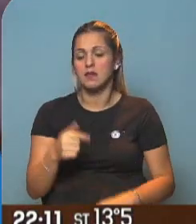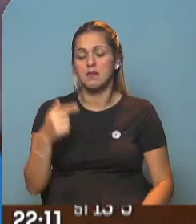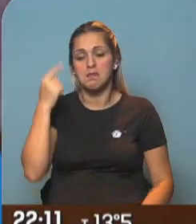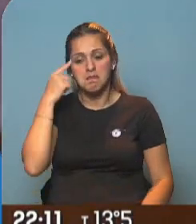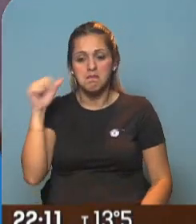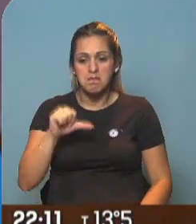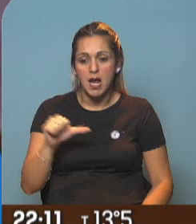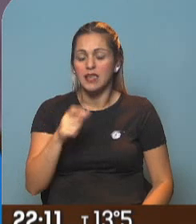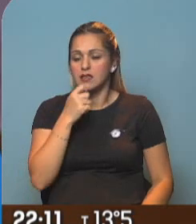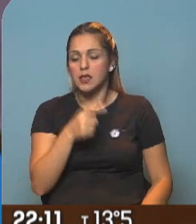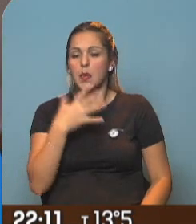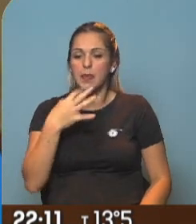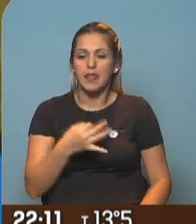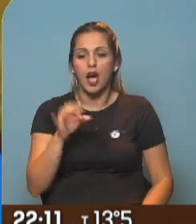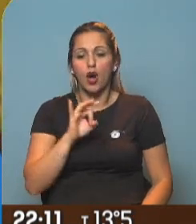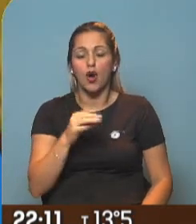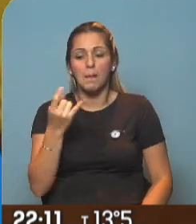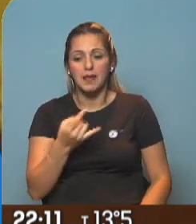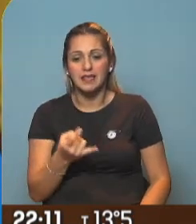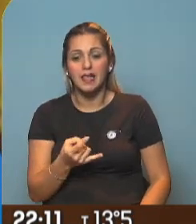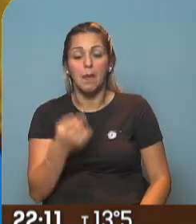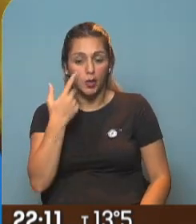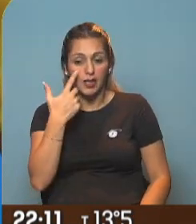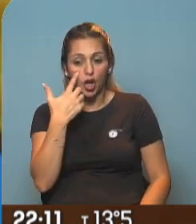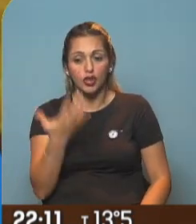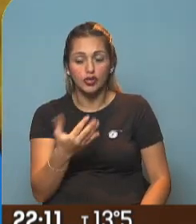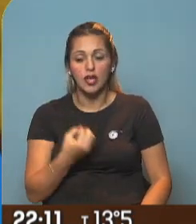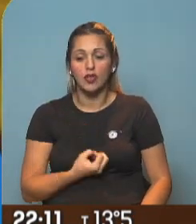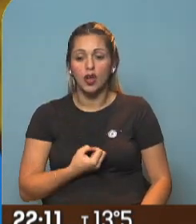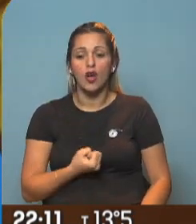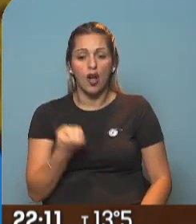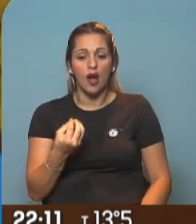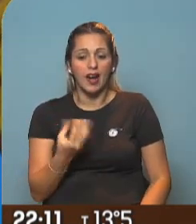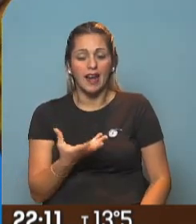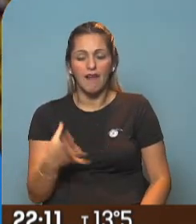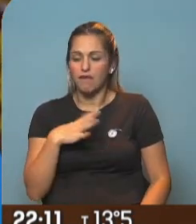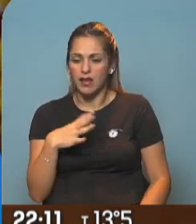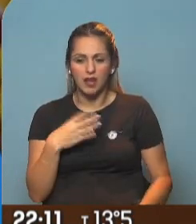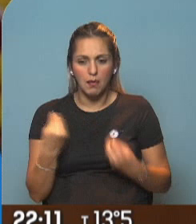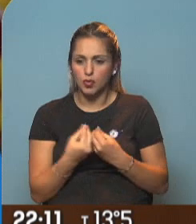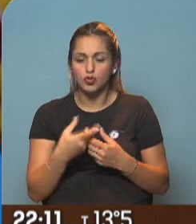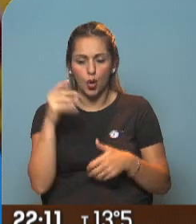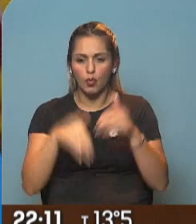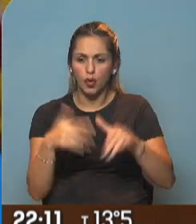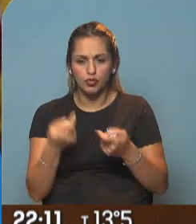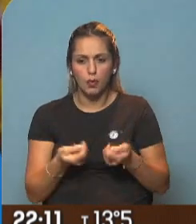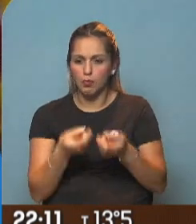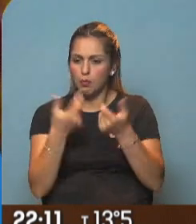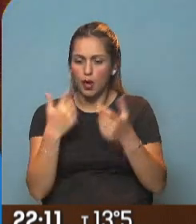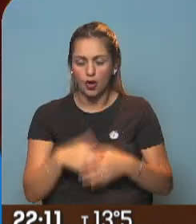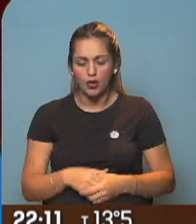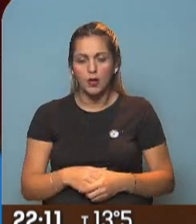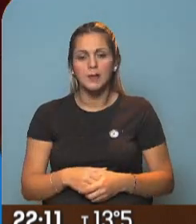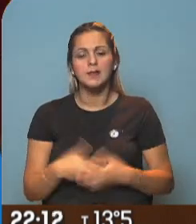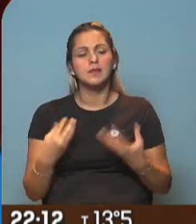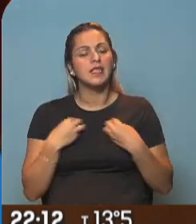de si dijeron toda la verdad, lo cierto es que están reconociendo que hubo, digamos, una abstención altísima como no había habido nunca antes. Pero la